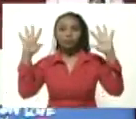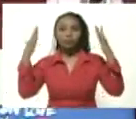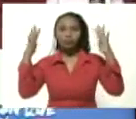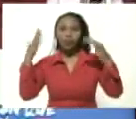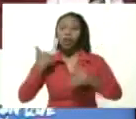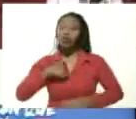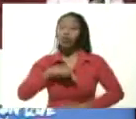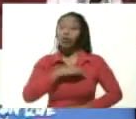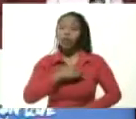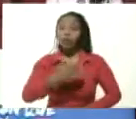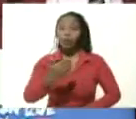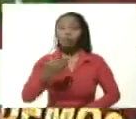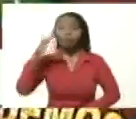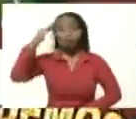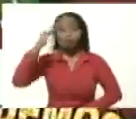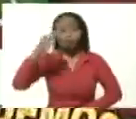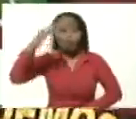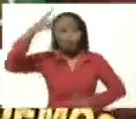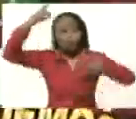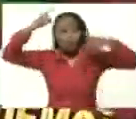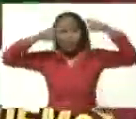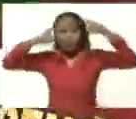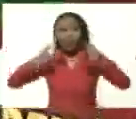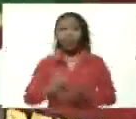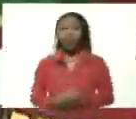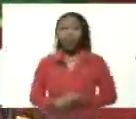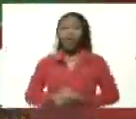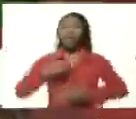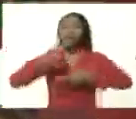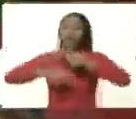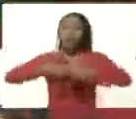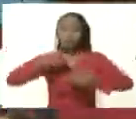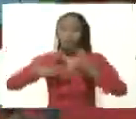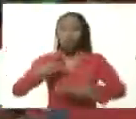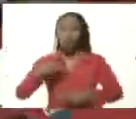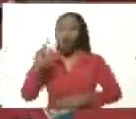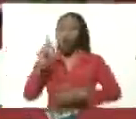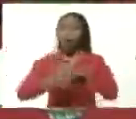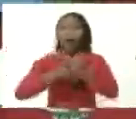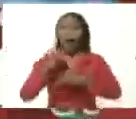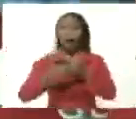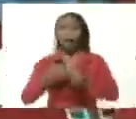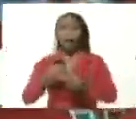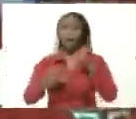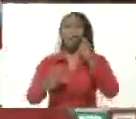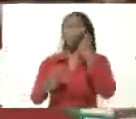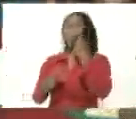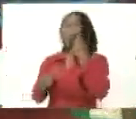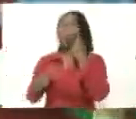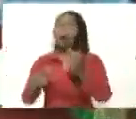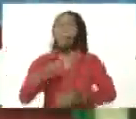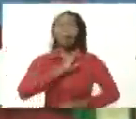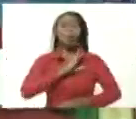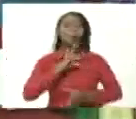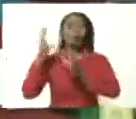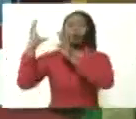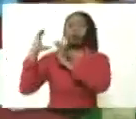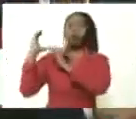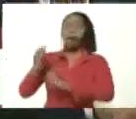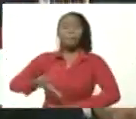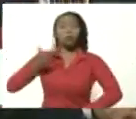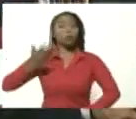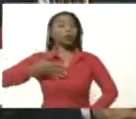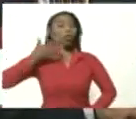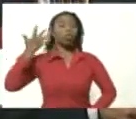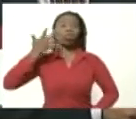Nuestro comandante Chávez, un revolucionario, no debe andar pendiente de cargos. Donde la revolución lo